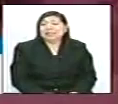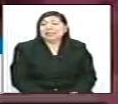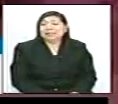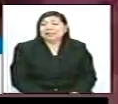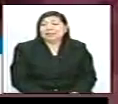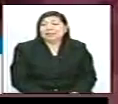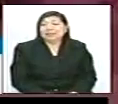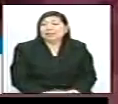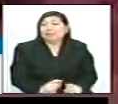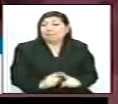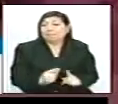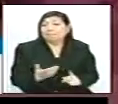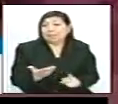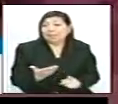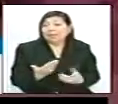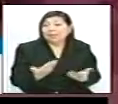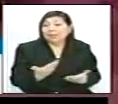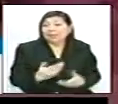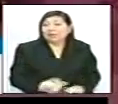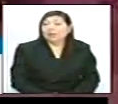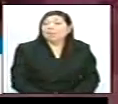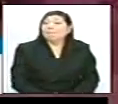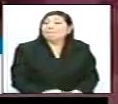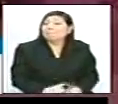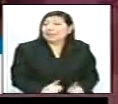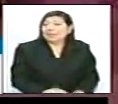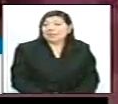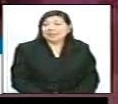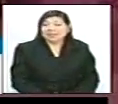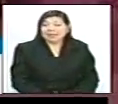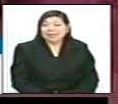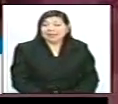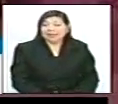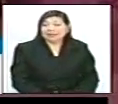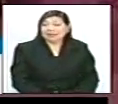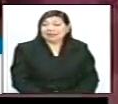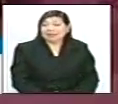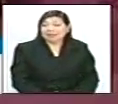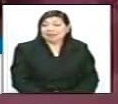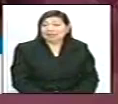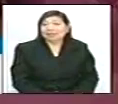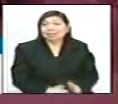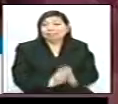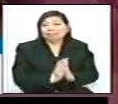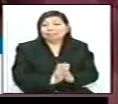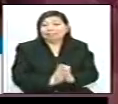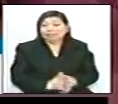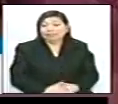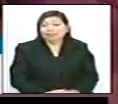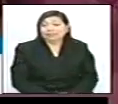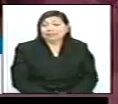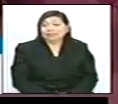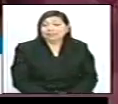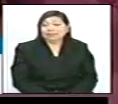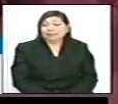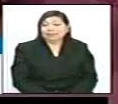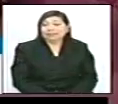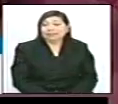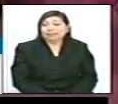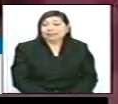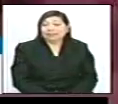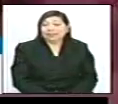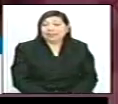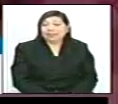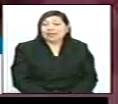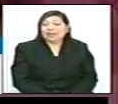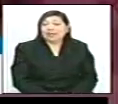derecho a formular pedidos como corresponde, pero ya ni siquiera los exhorto. Les ruego, señores congresistas, que aterricen en un pedido concreto.